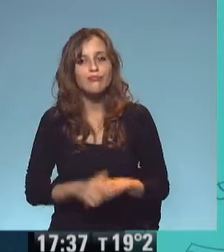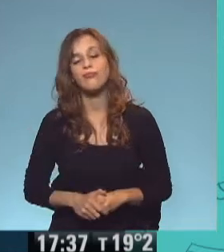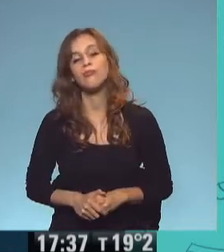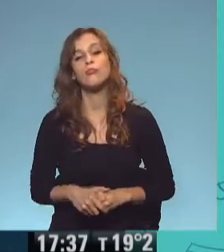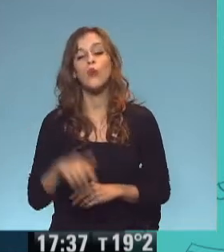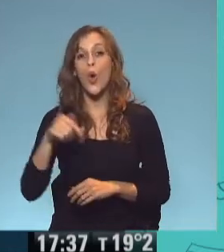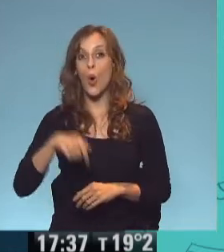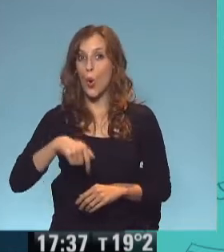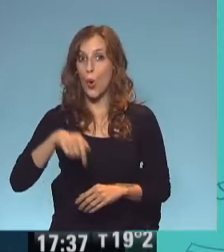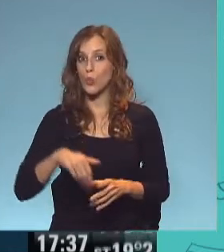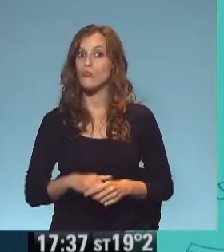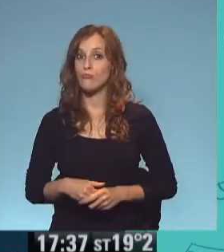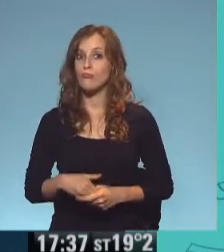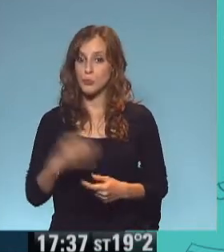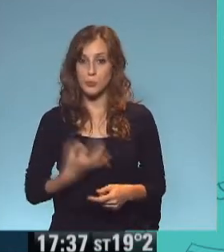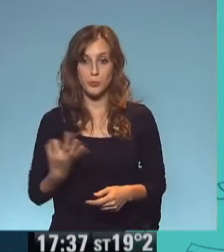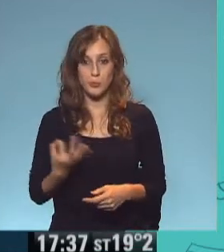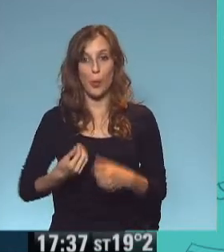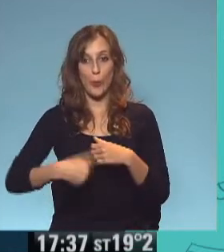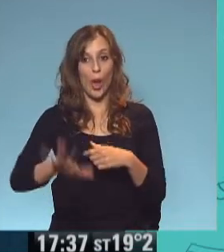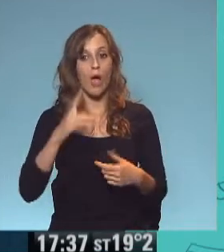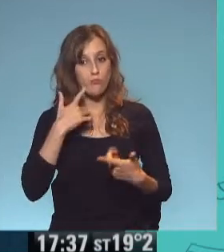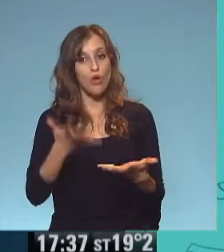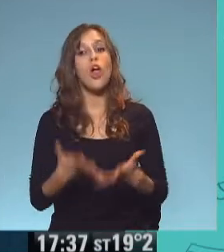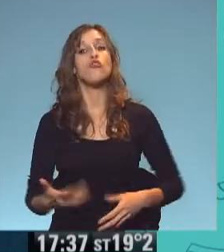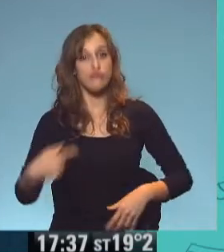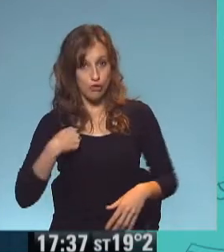Expediente Secreto Z, te mostraremos que yo